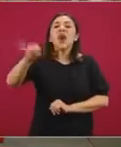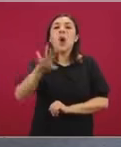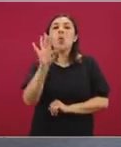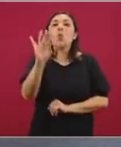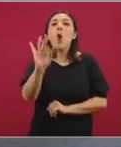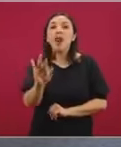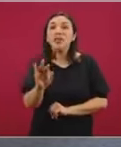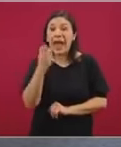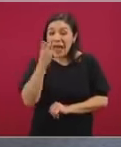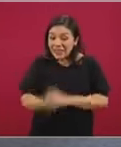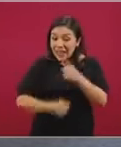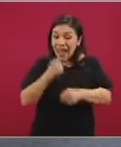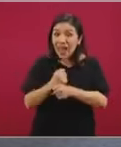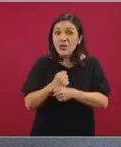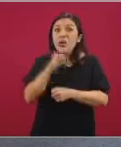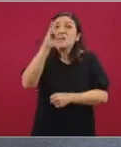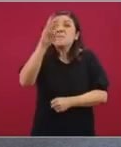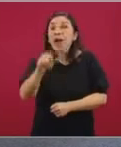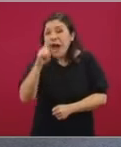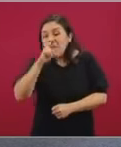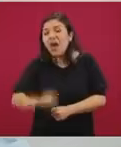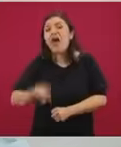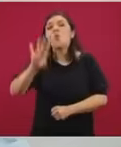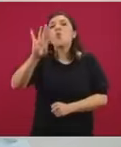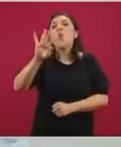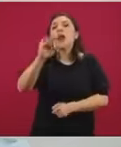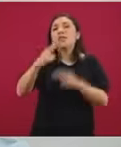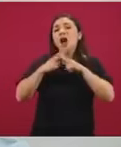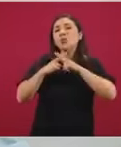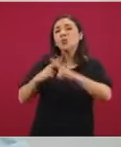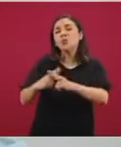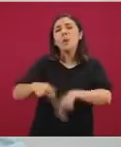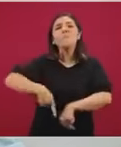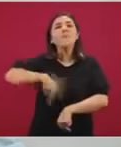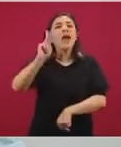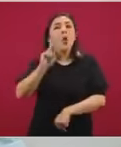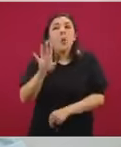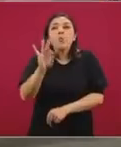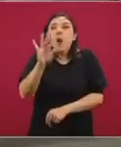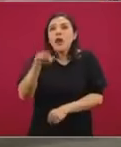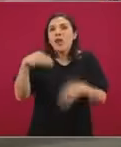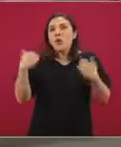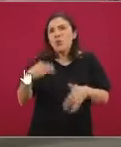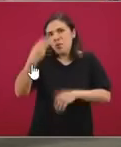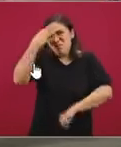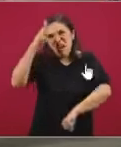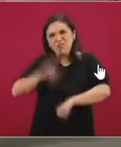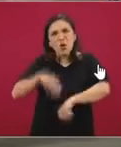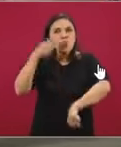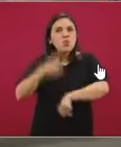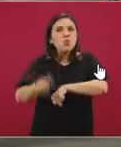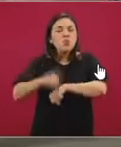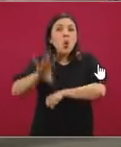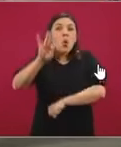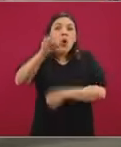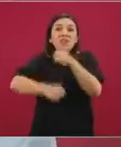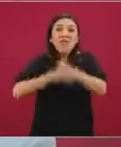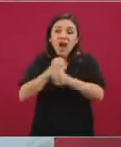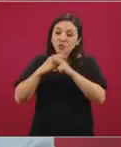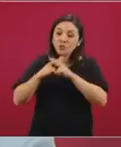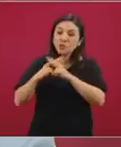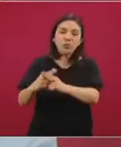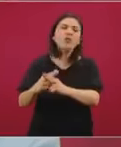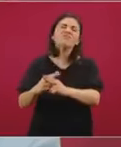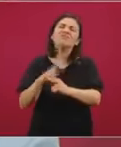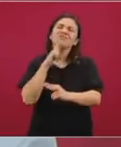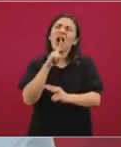la FILIC que nos tocaba este año era la FILIC 40. Entonces, por tratarse de un número emblemático y demás, decidimos que la FILIC